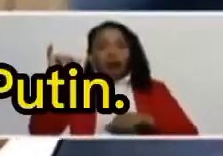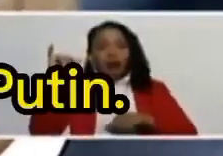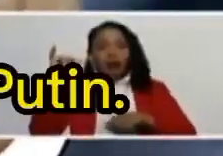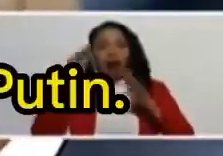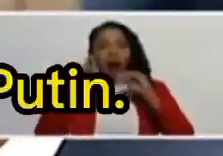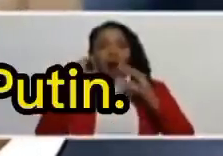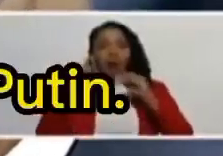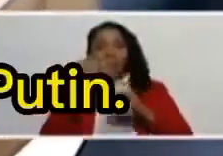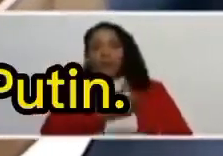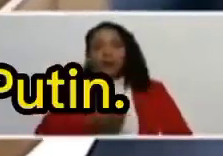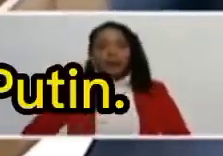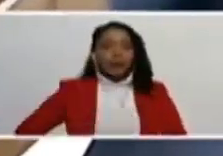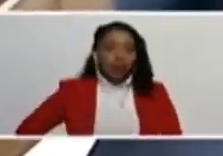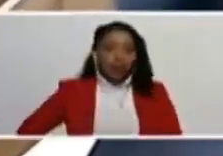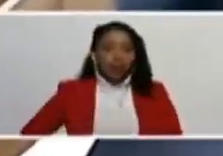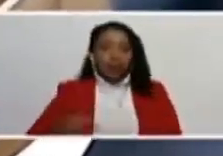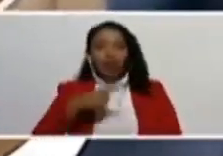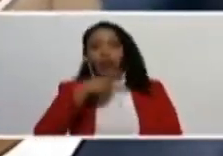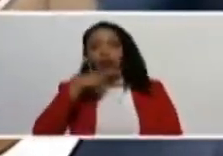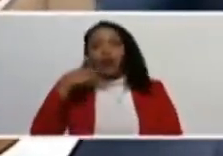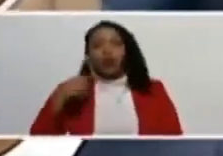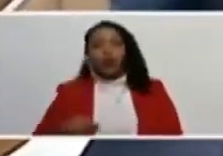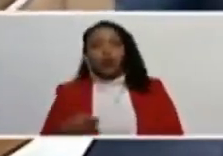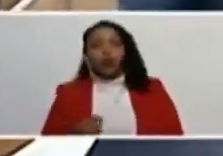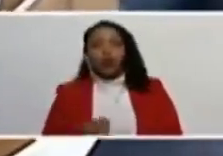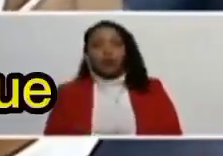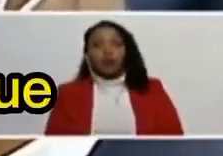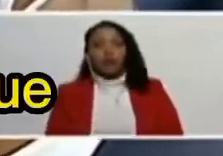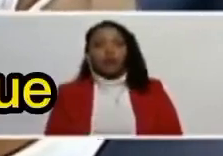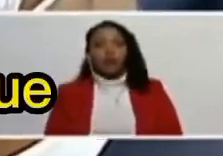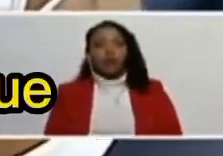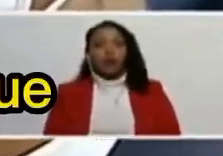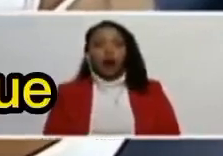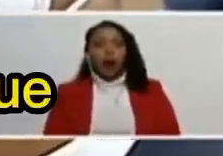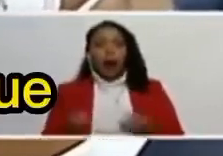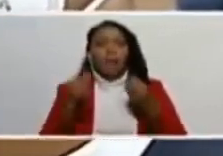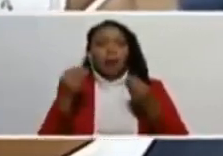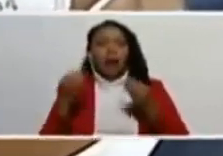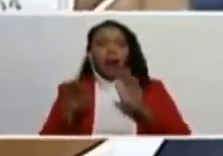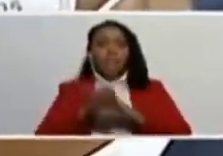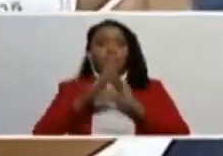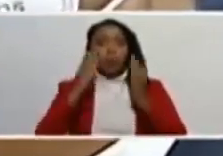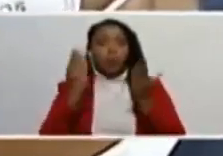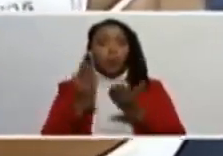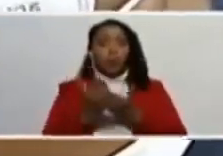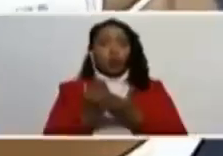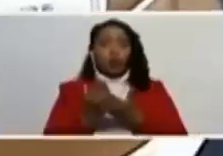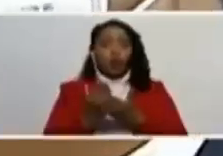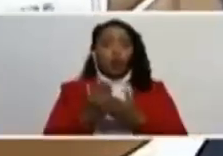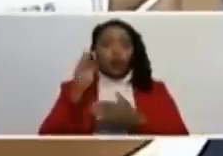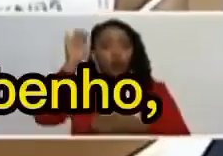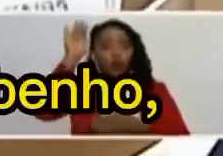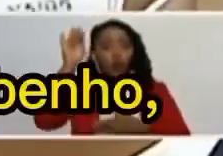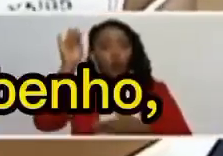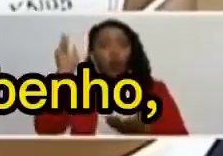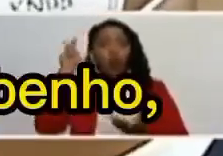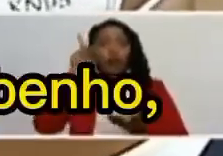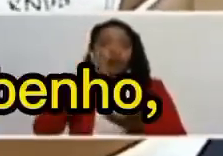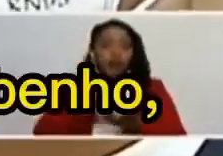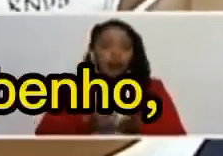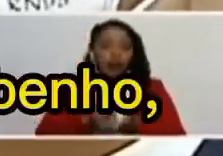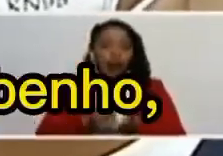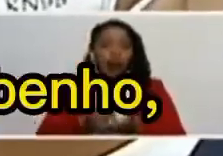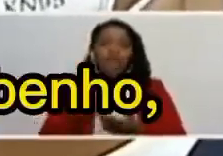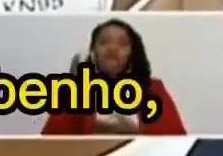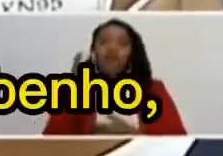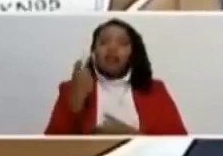el presidente Vladimir Putin para que ese mundo llegue hace falta un bloque